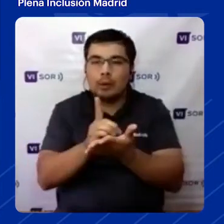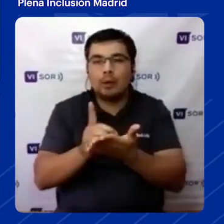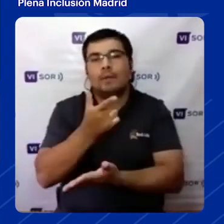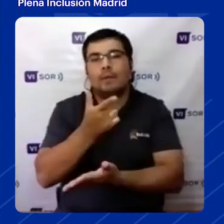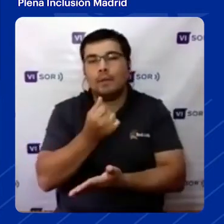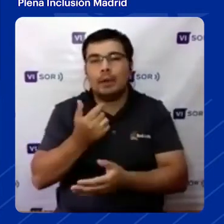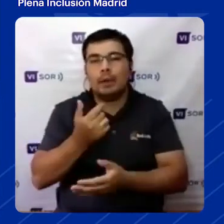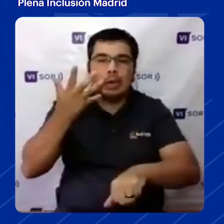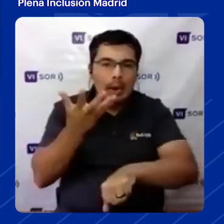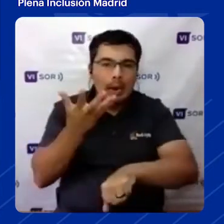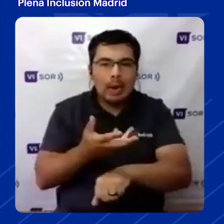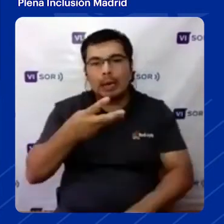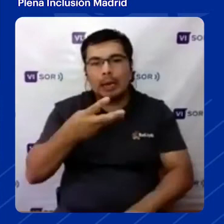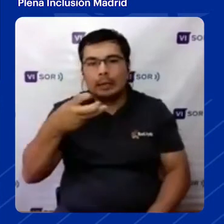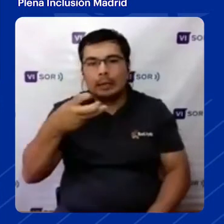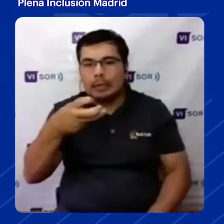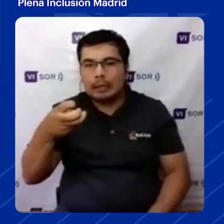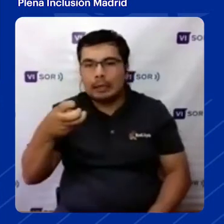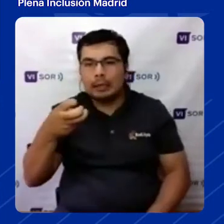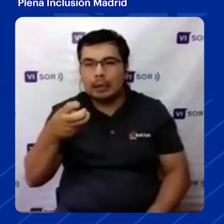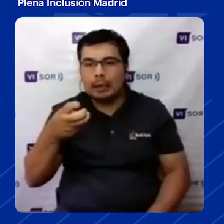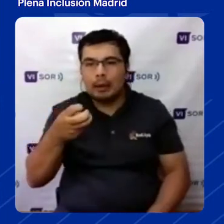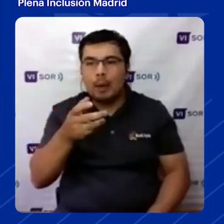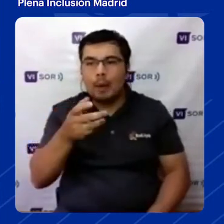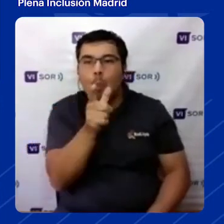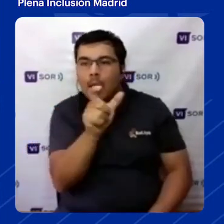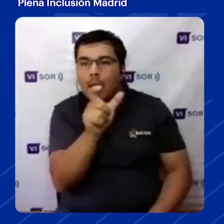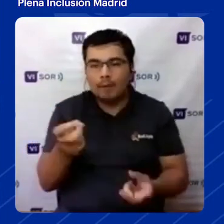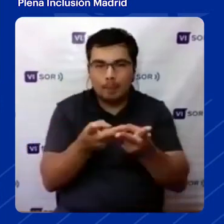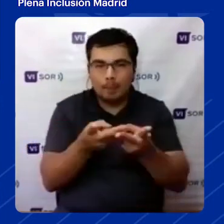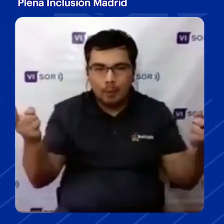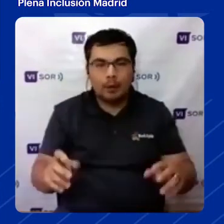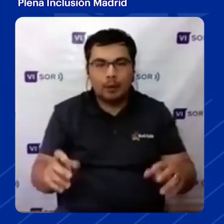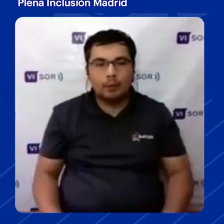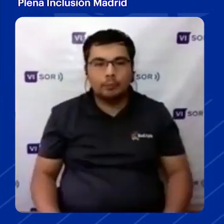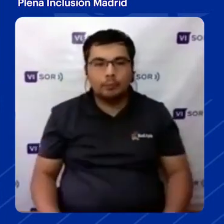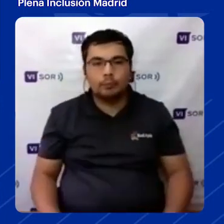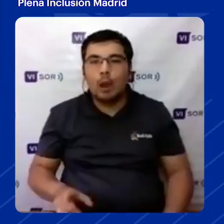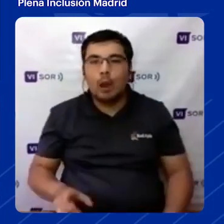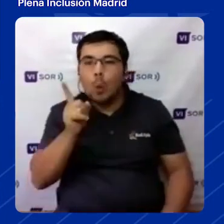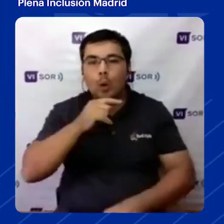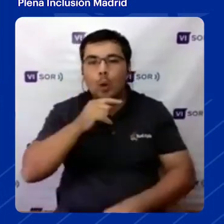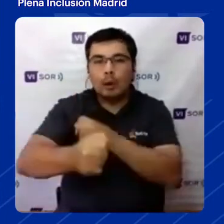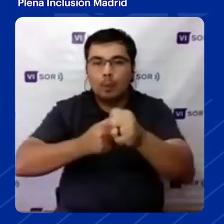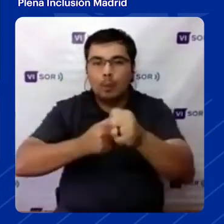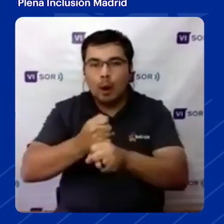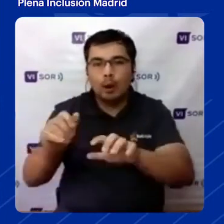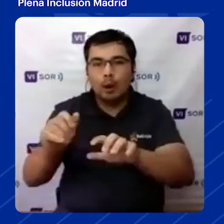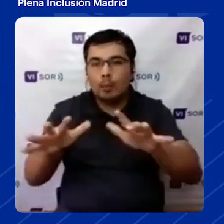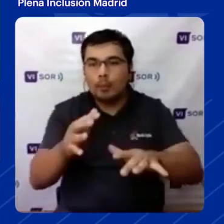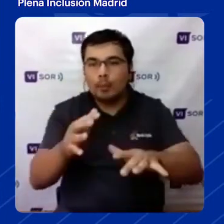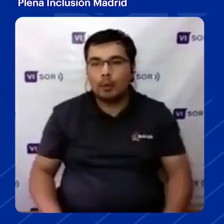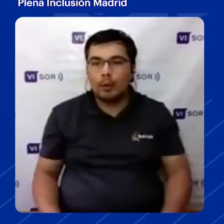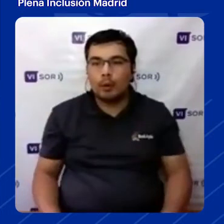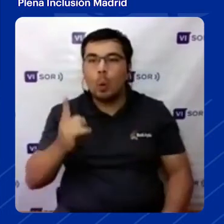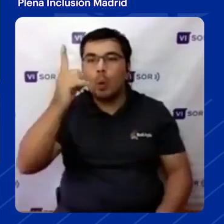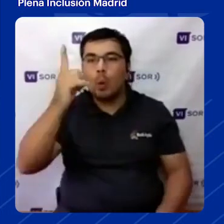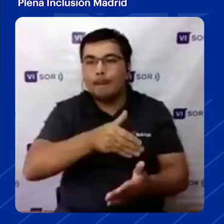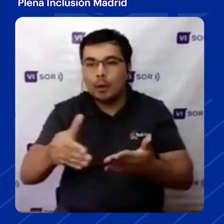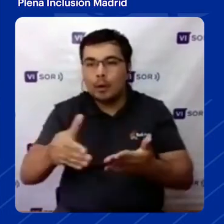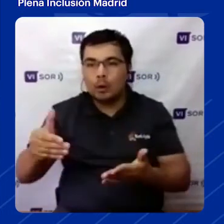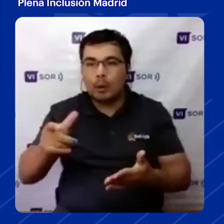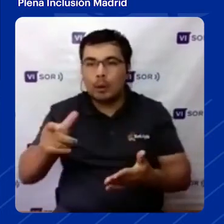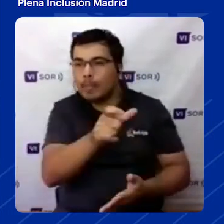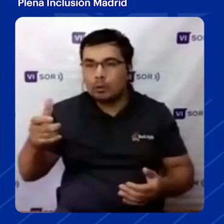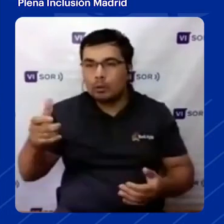camino están este año otras 2.000, y tenemos, en el último año recibimos, para que se hagan una idea, 1 millón de visitas, 4 millones